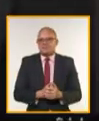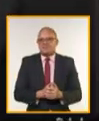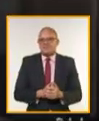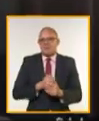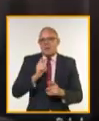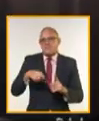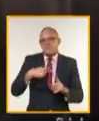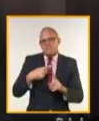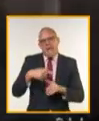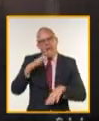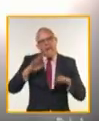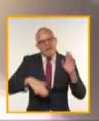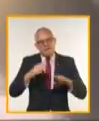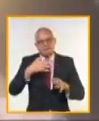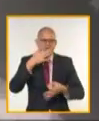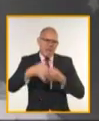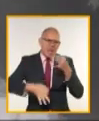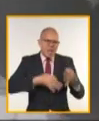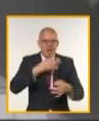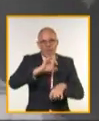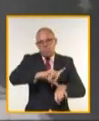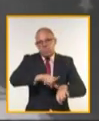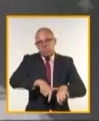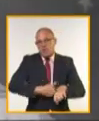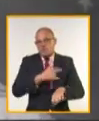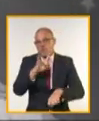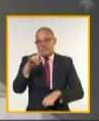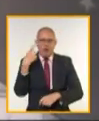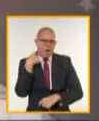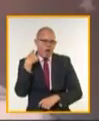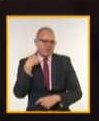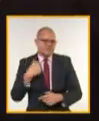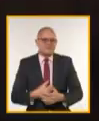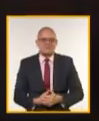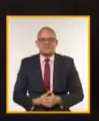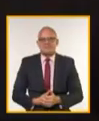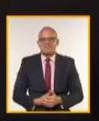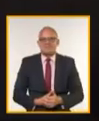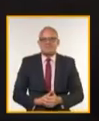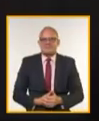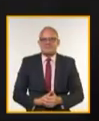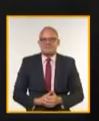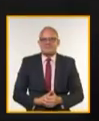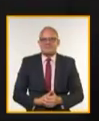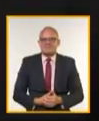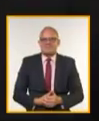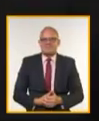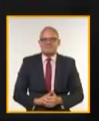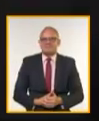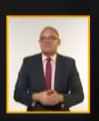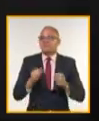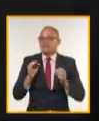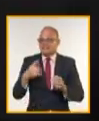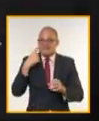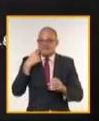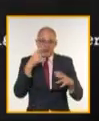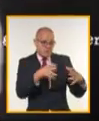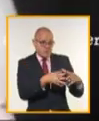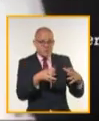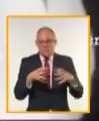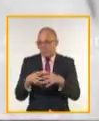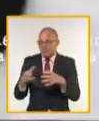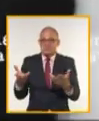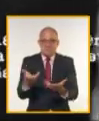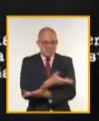duró más o menos 9 horas. Los vínculos bilaterales entre Cuba y China han resistido los cambios más drásticos